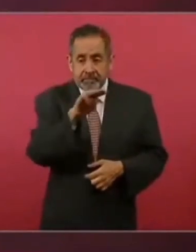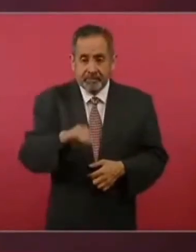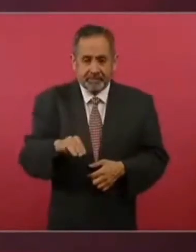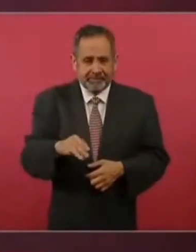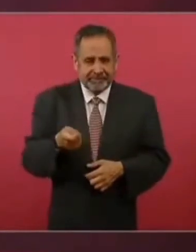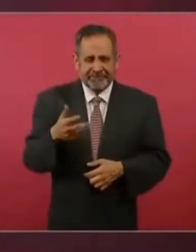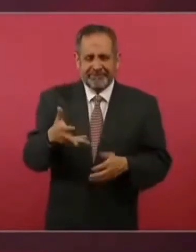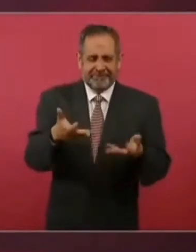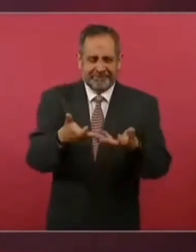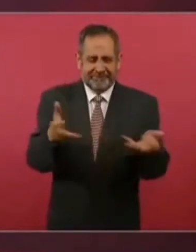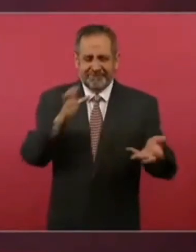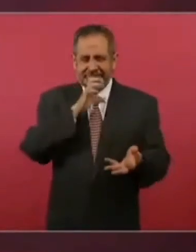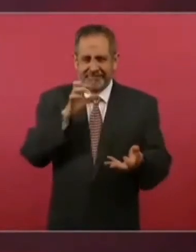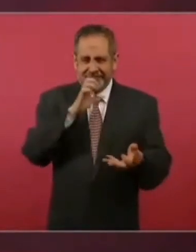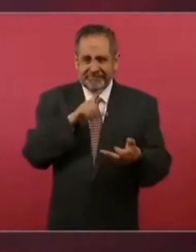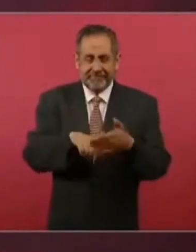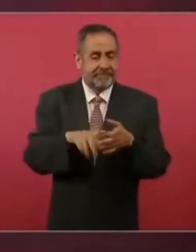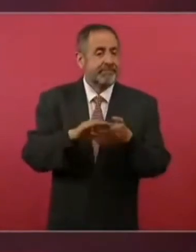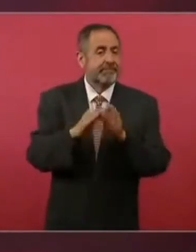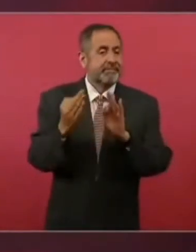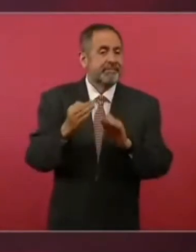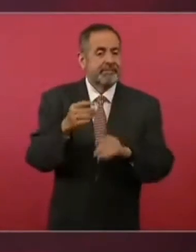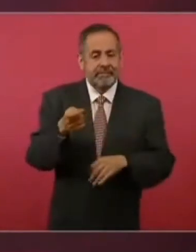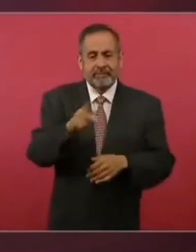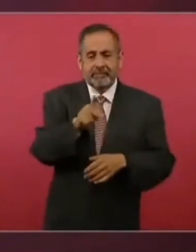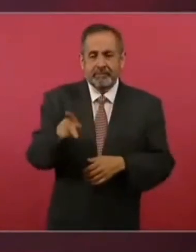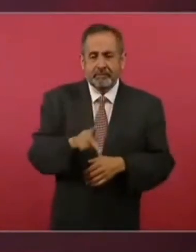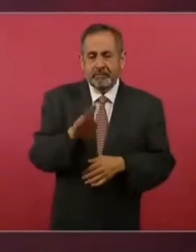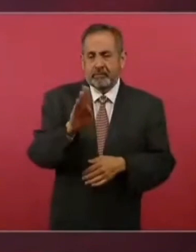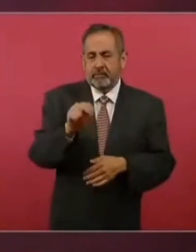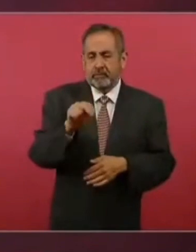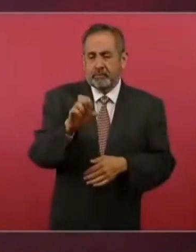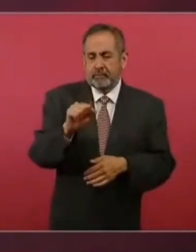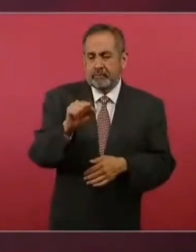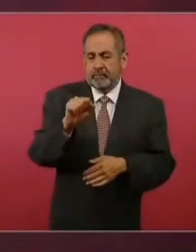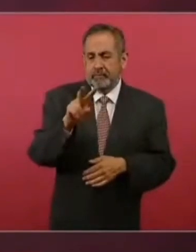ahí cerca de Buenavista, en Apatzingán.